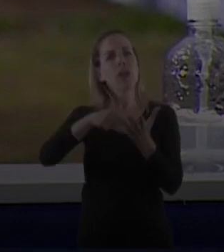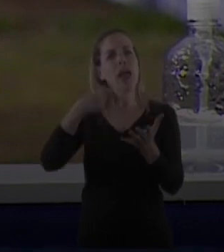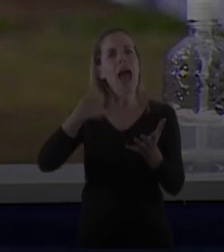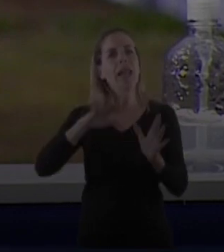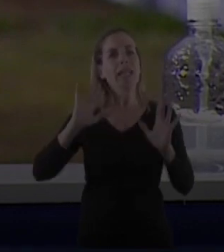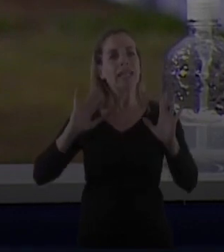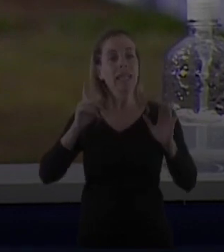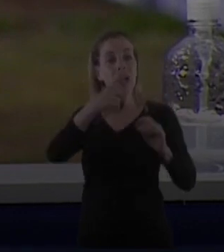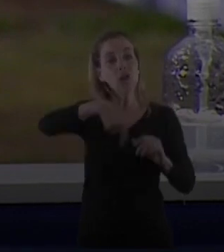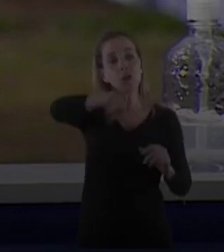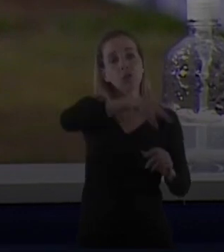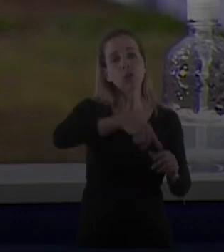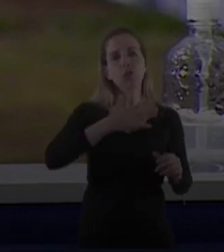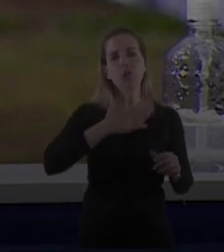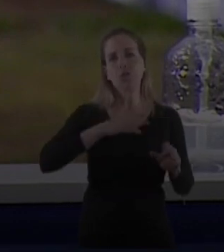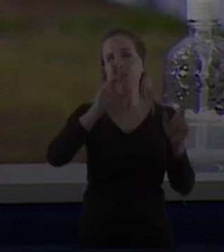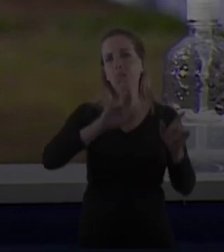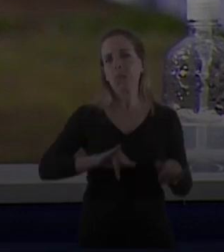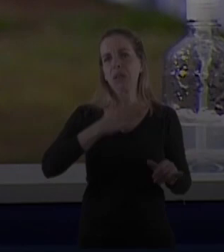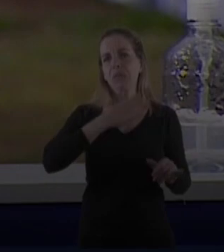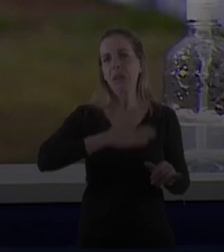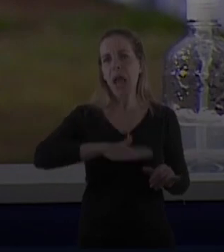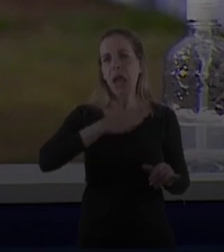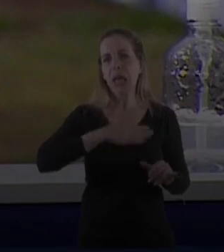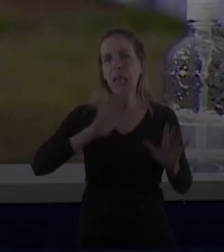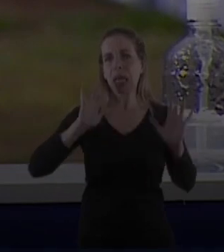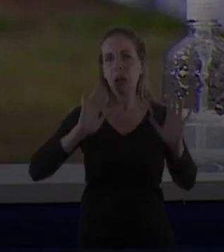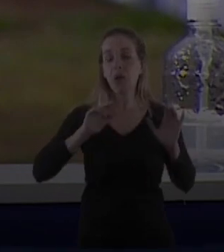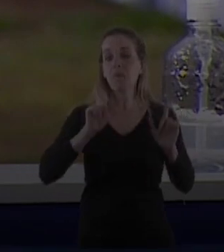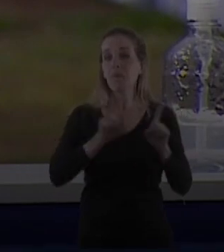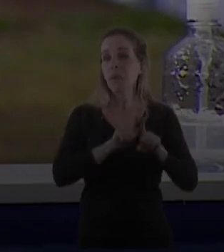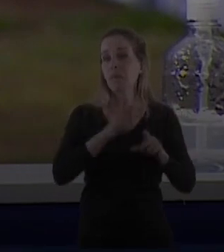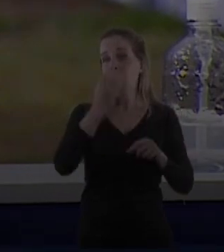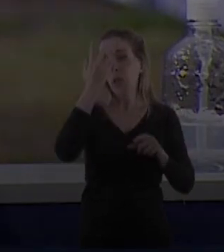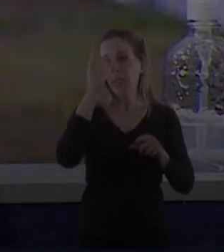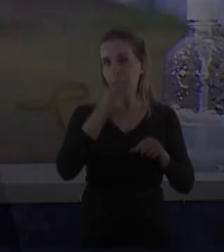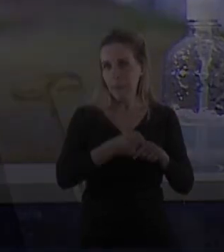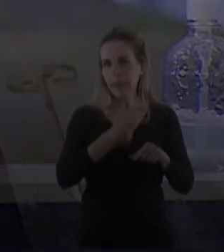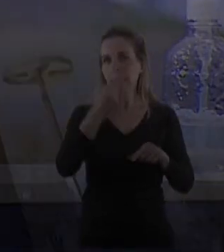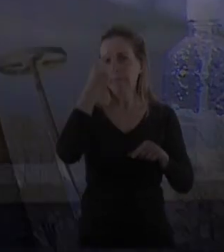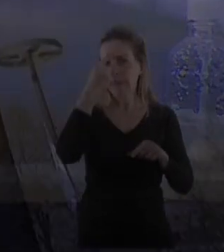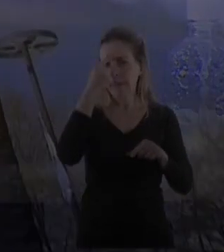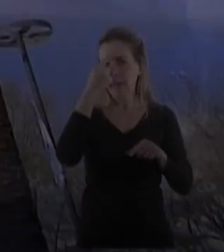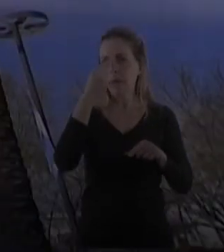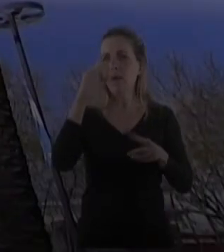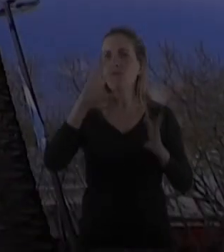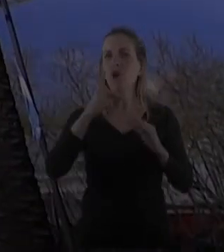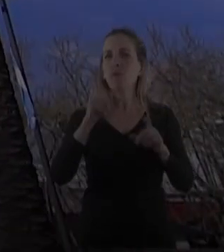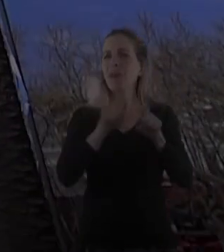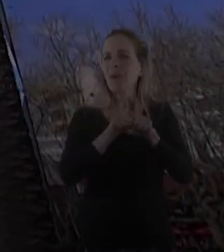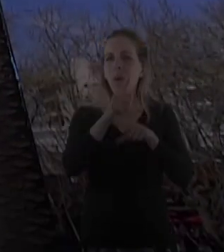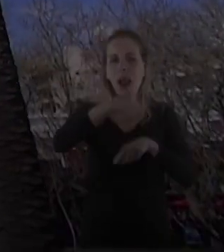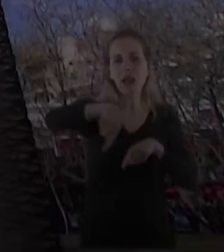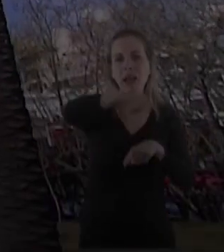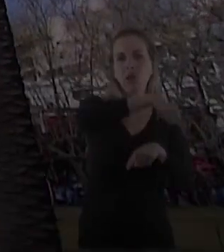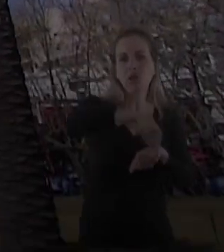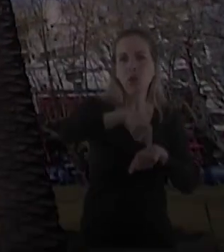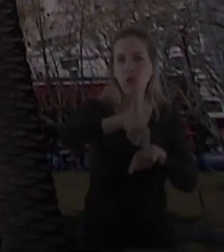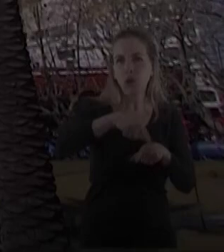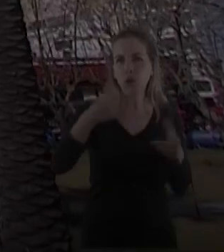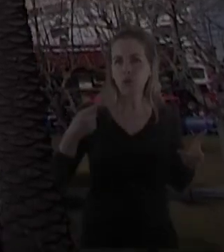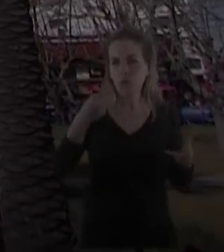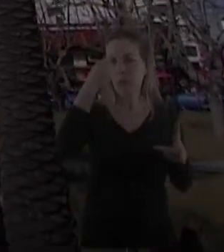Nosotros tenemos la tranquilidad que San Martín miraba al país igual que nosotros, creyendo en la